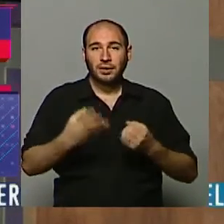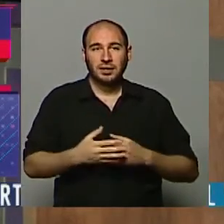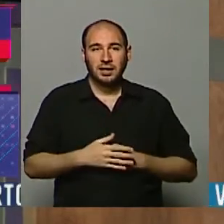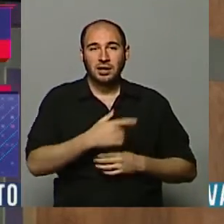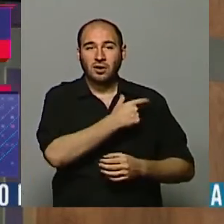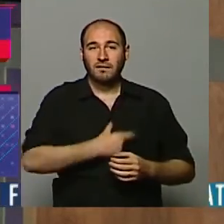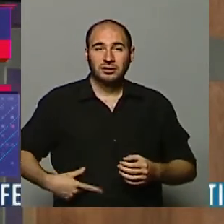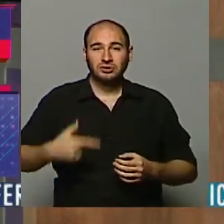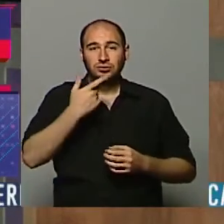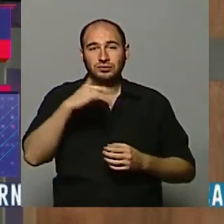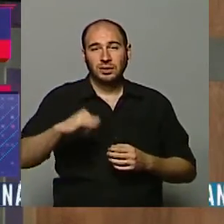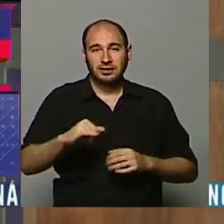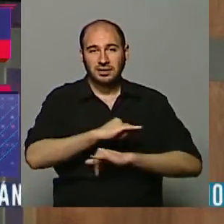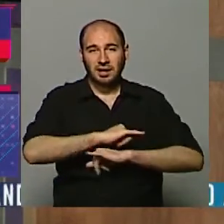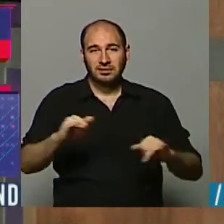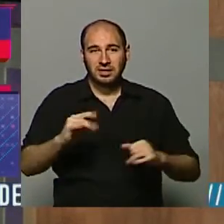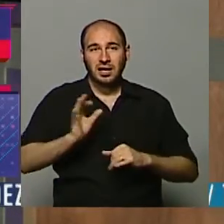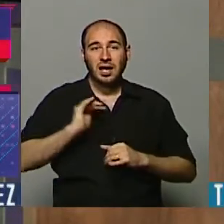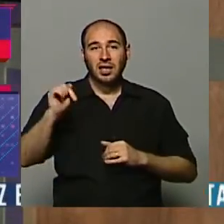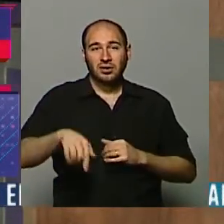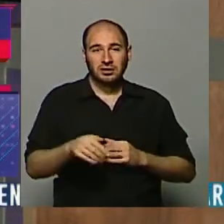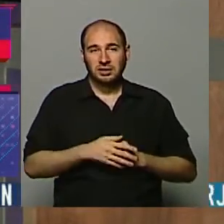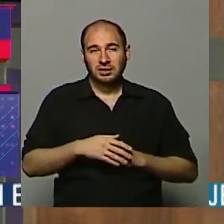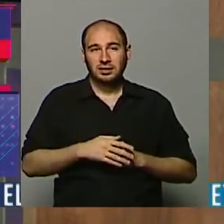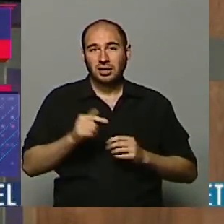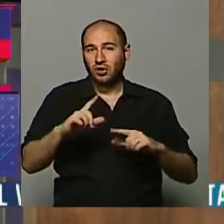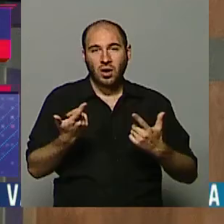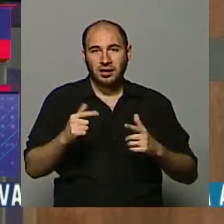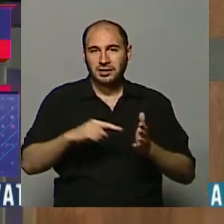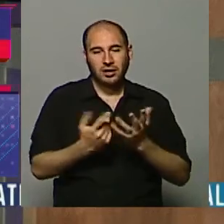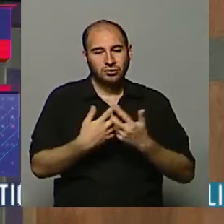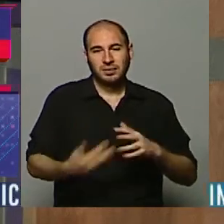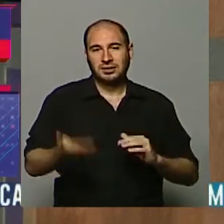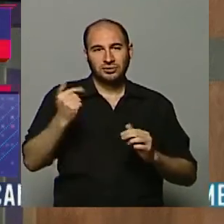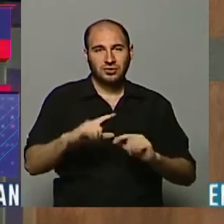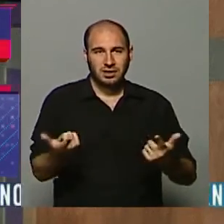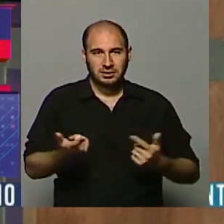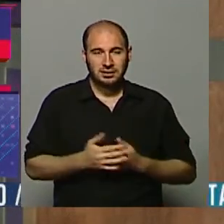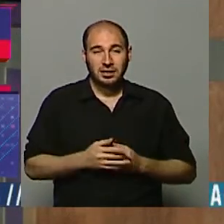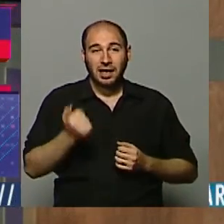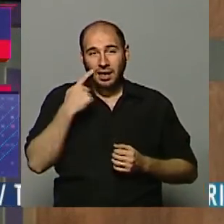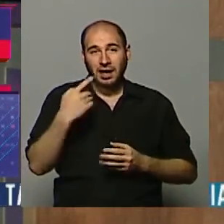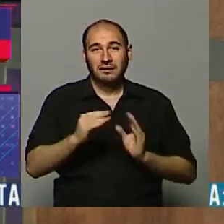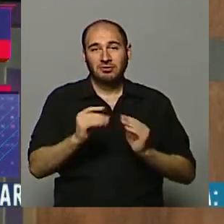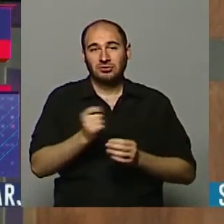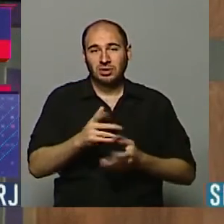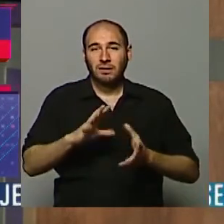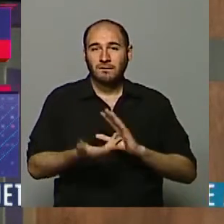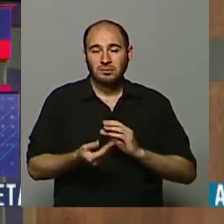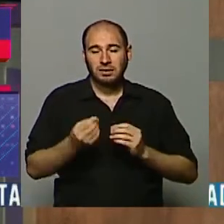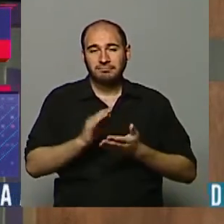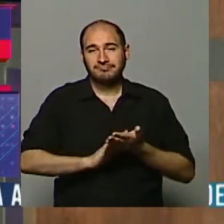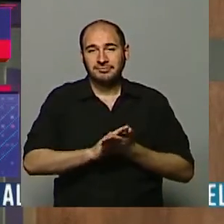el gobernador Suárez había dicho de que este año no iba a haber una cláusula gatillo. Entonces tendremos que ver en las paritarias de qué mejor